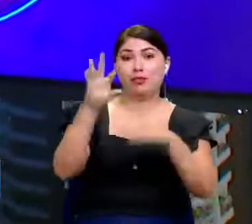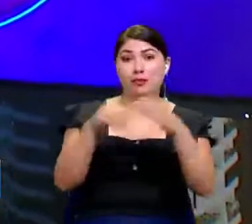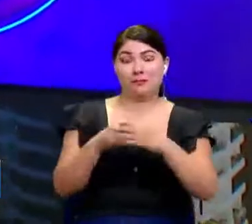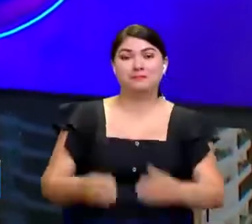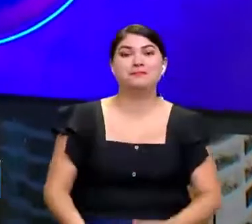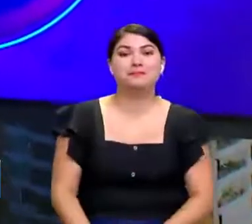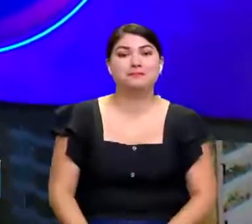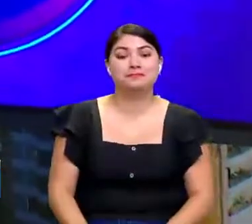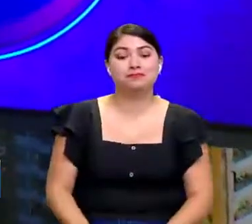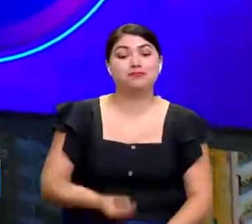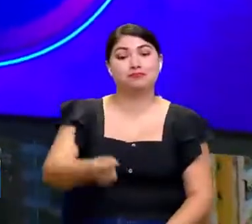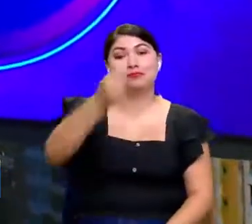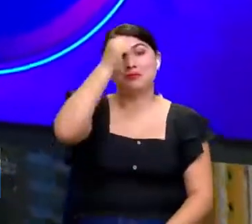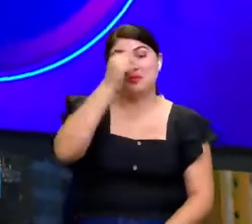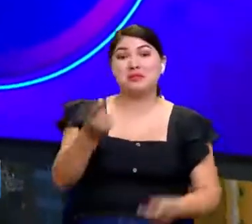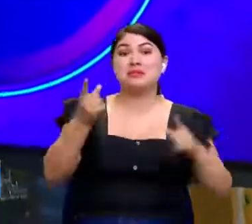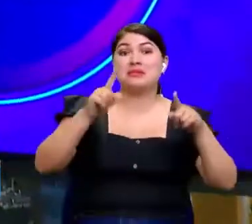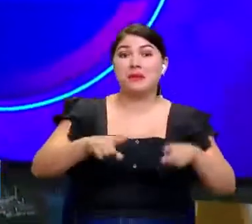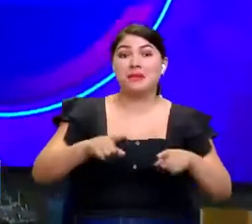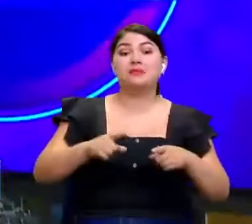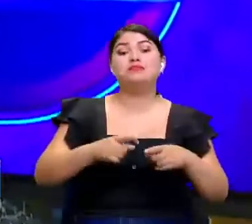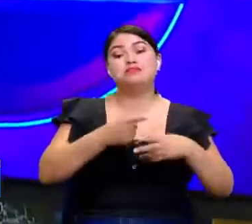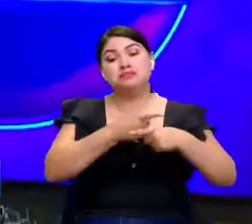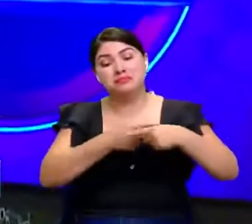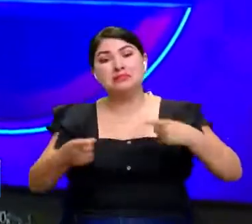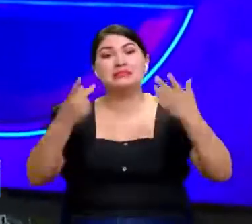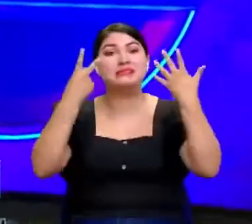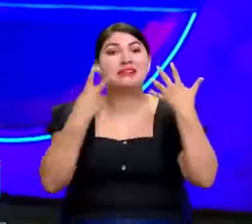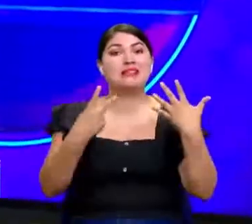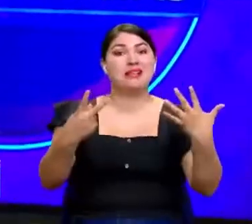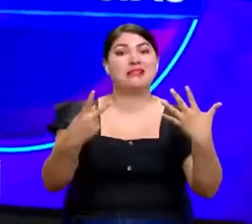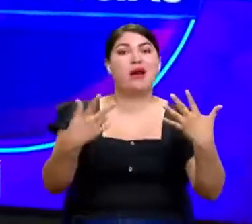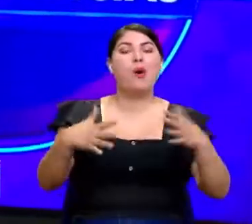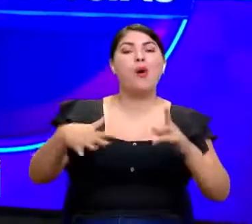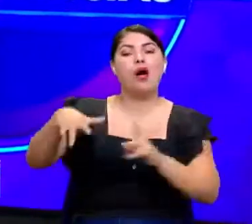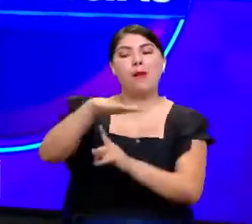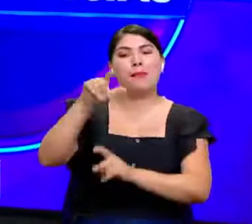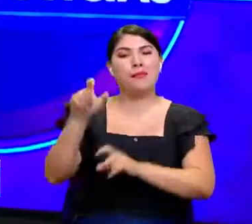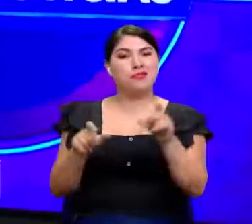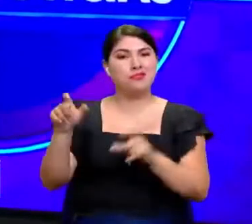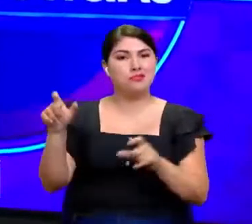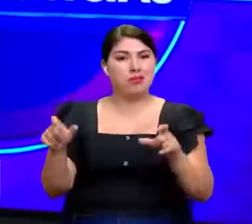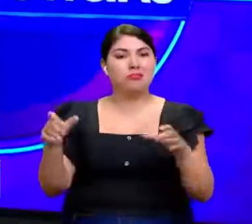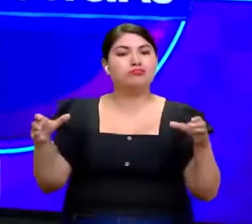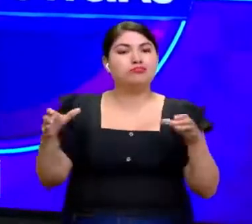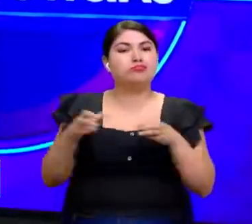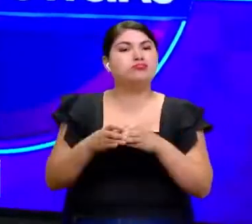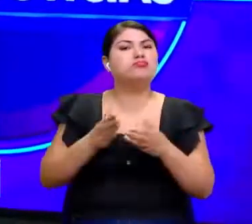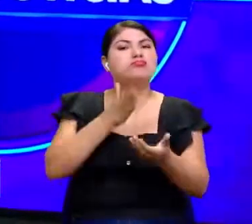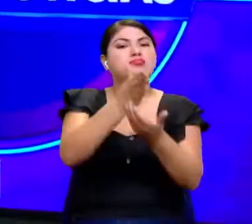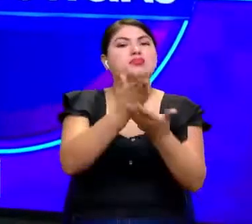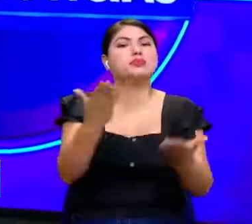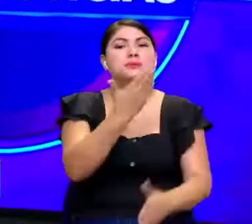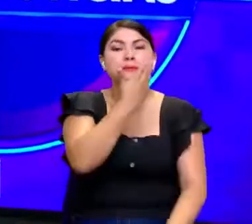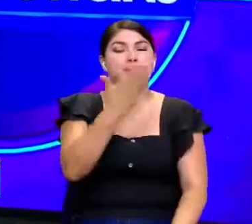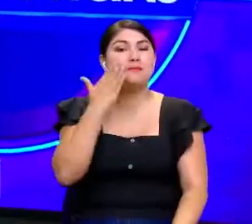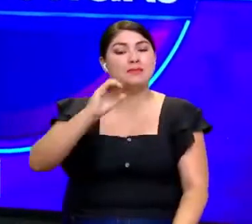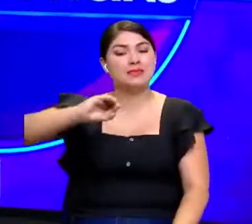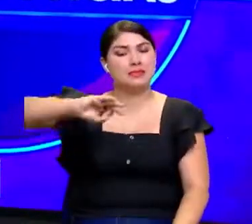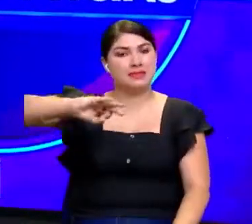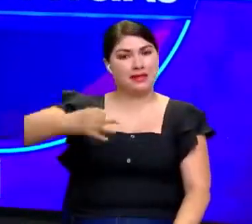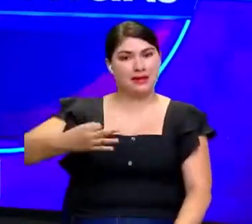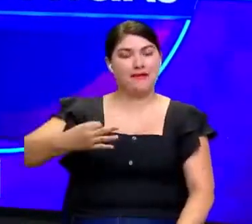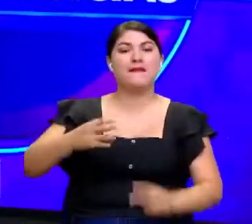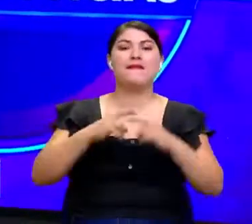y desde este domingo también y durante siete días se van a reunir los ambientalistas en barbosa en la tercera edición